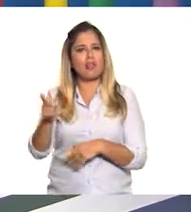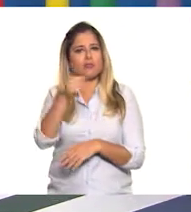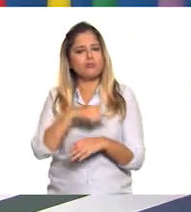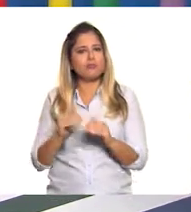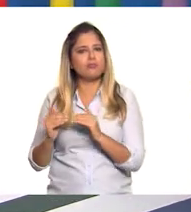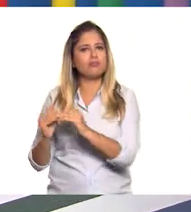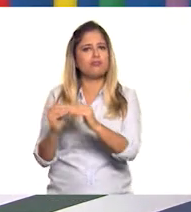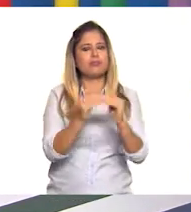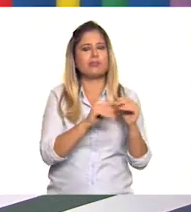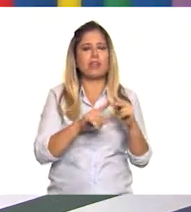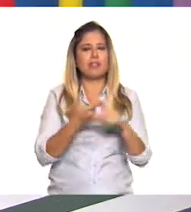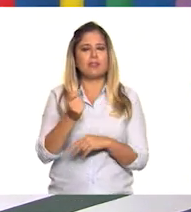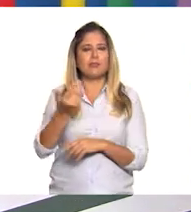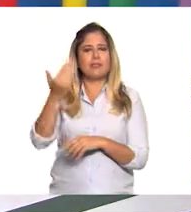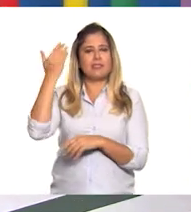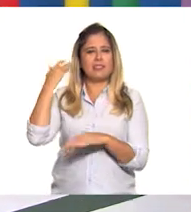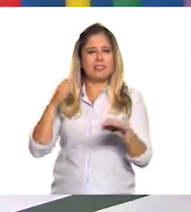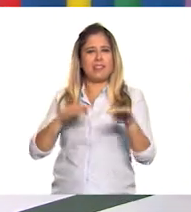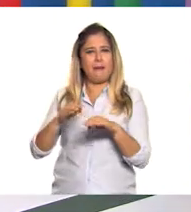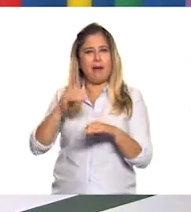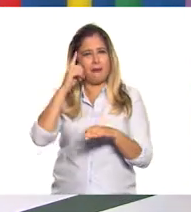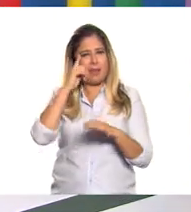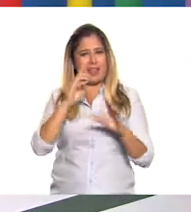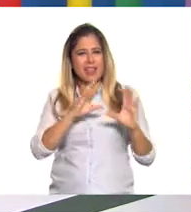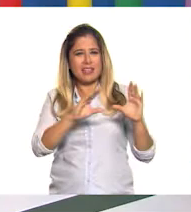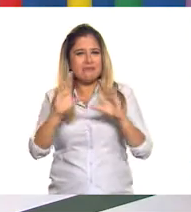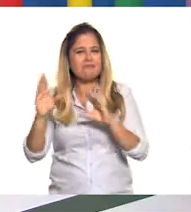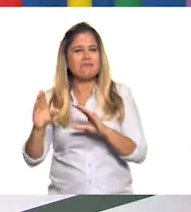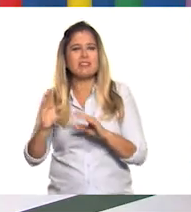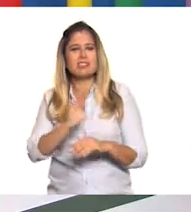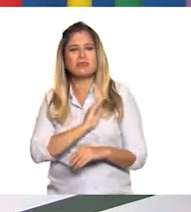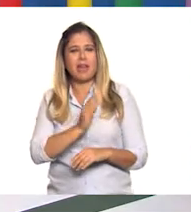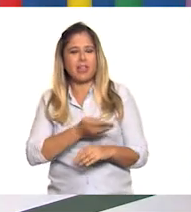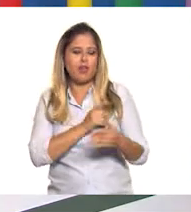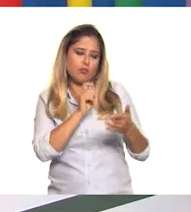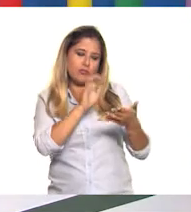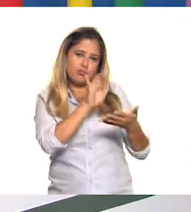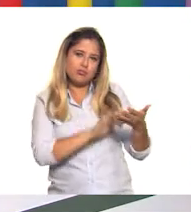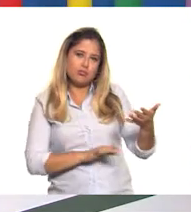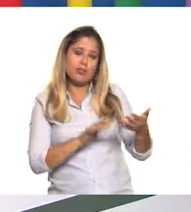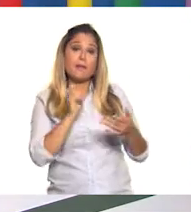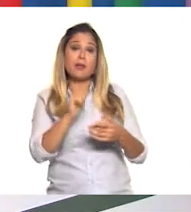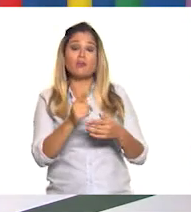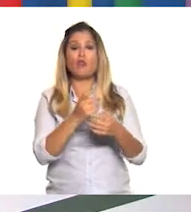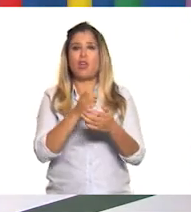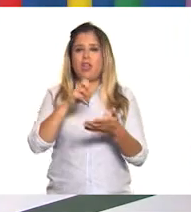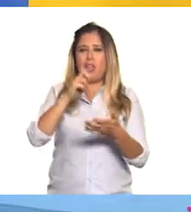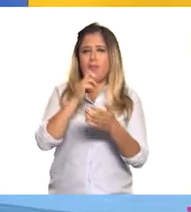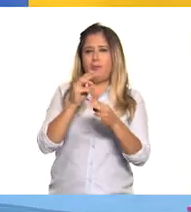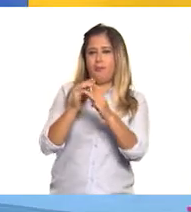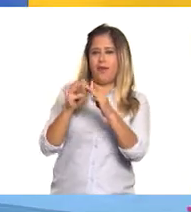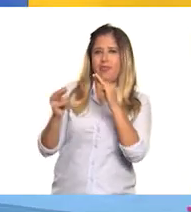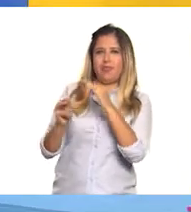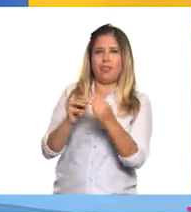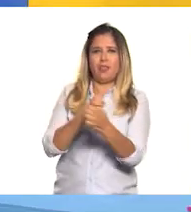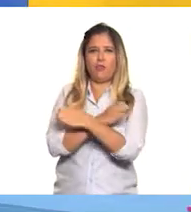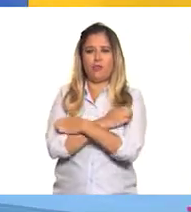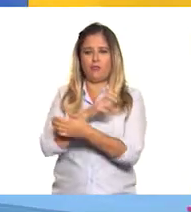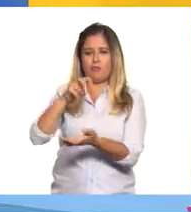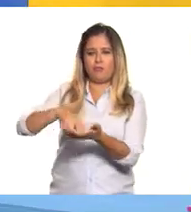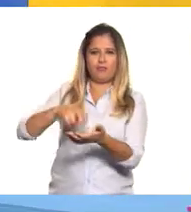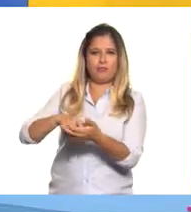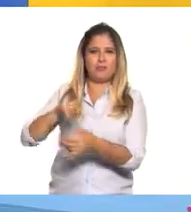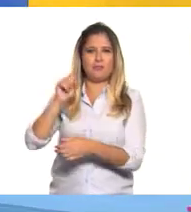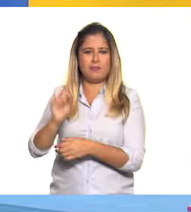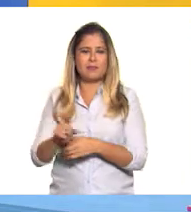vimos al inicio del trabajo con esta práctica social del lenguaje y, por supuesto, en formación cívica y ética. Muy bien, María, muy bien. Ya